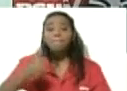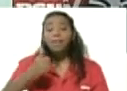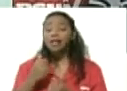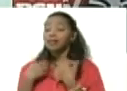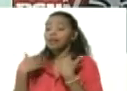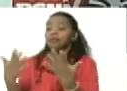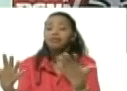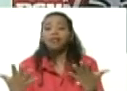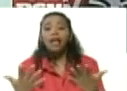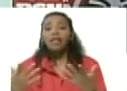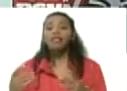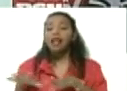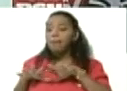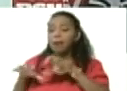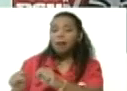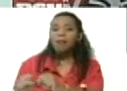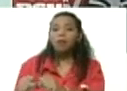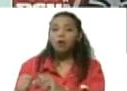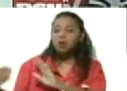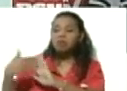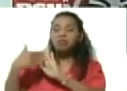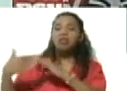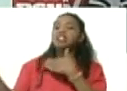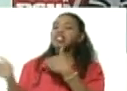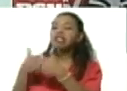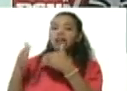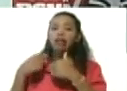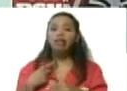imperialismo. Amenazan con cerrar Telesur,